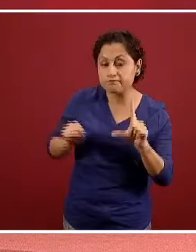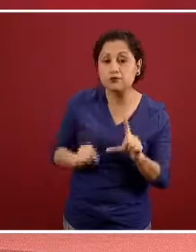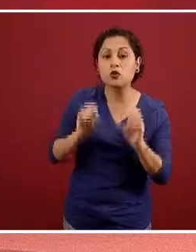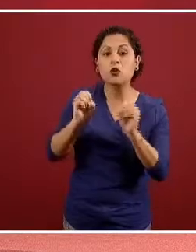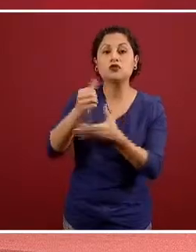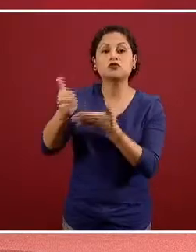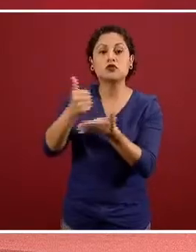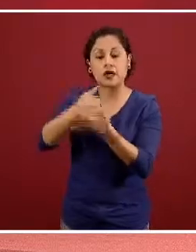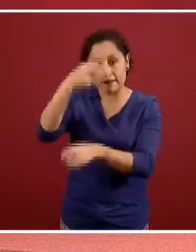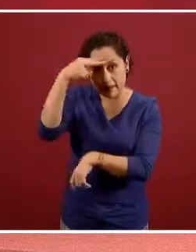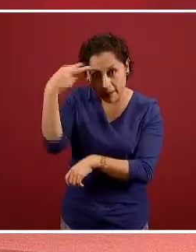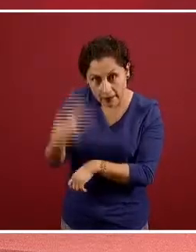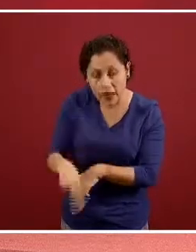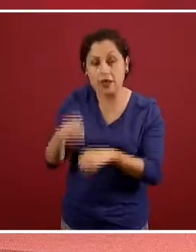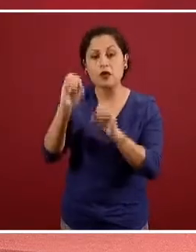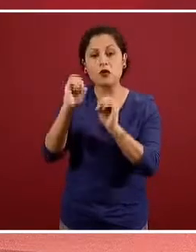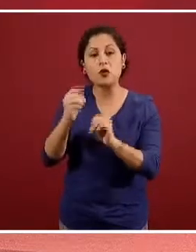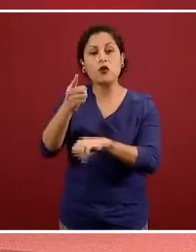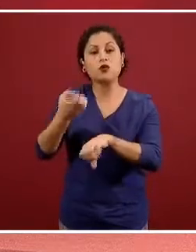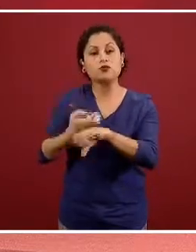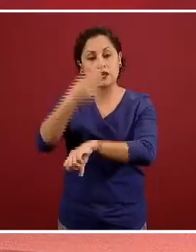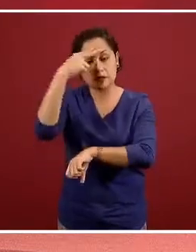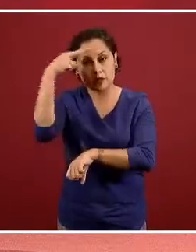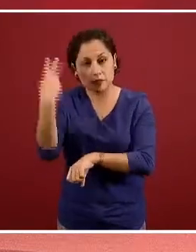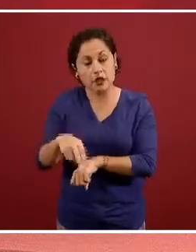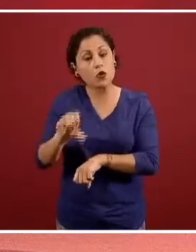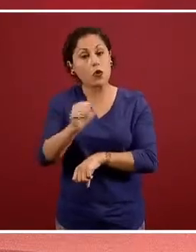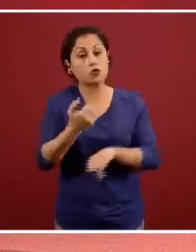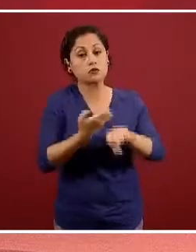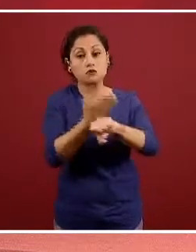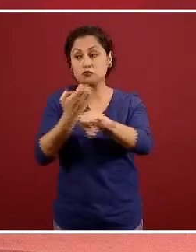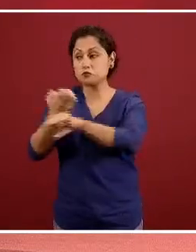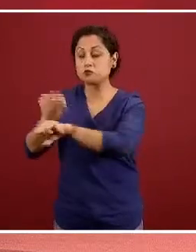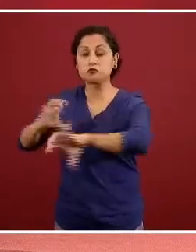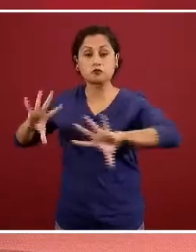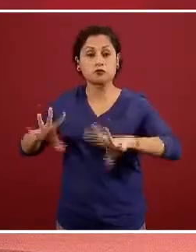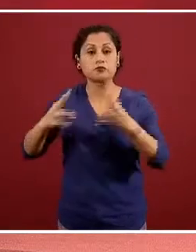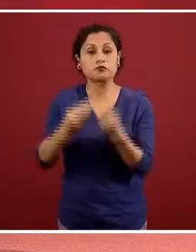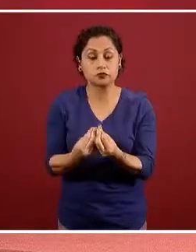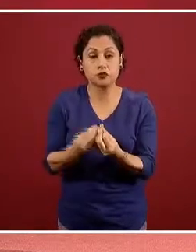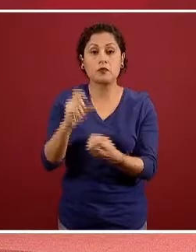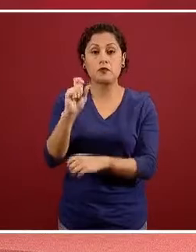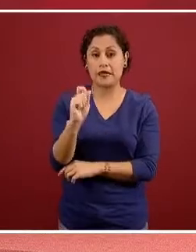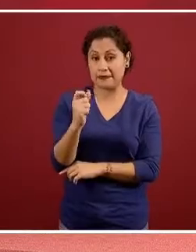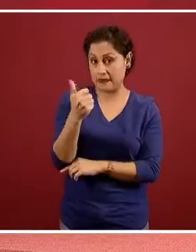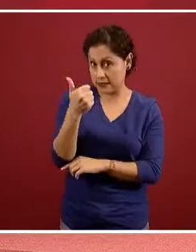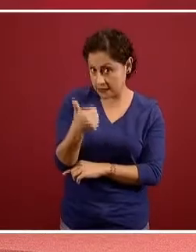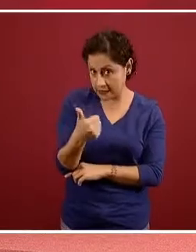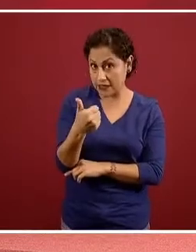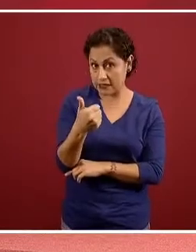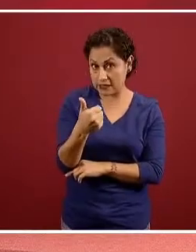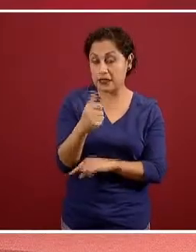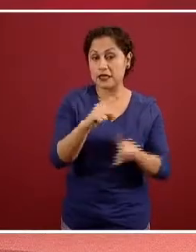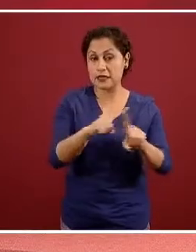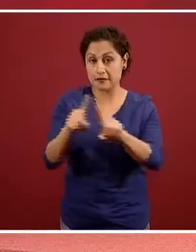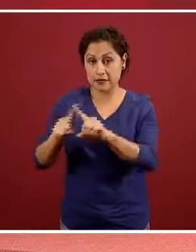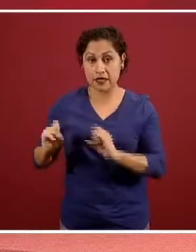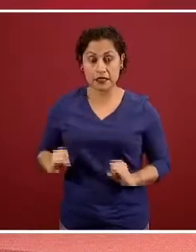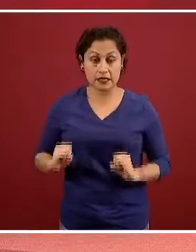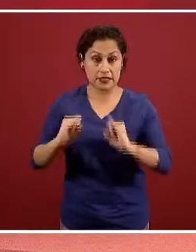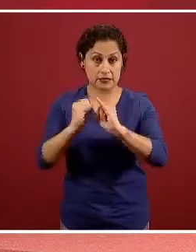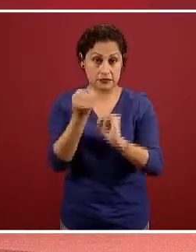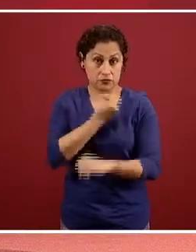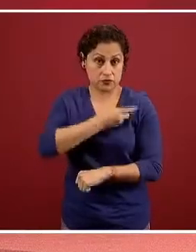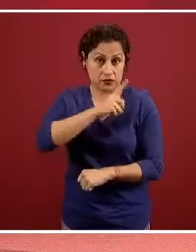otros 6 estados de la República o 5 estados de la República, en total son 26 de los Institutos Nacionales de